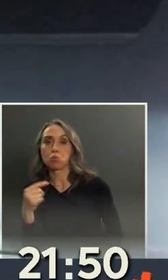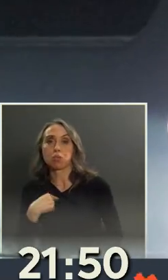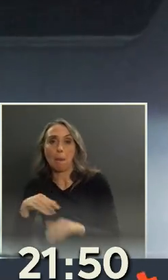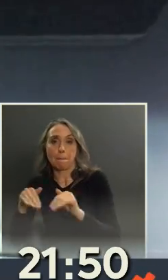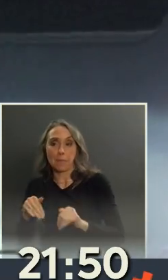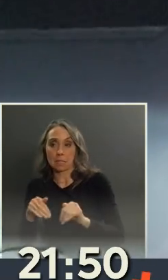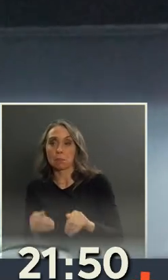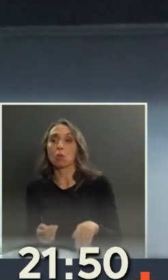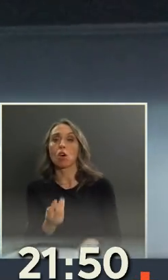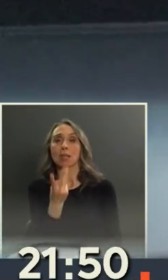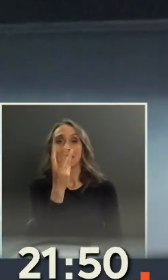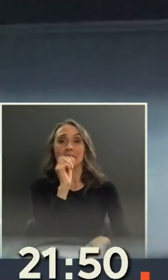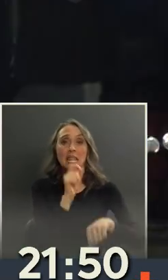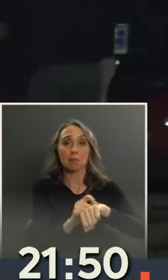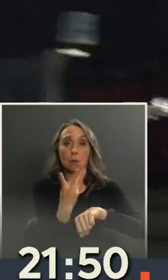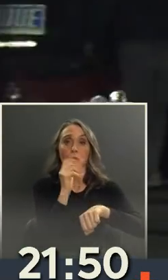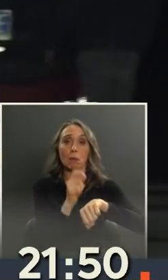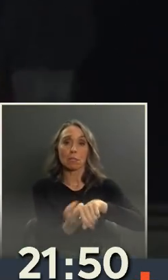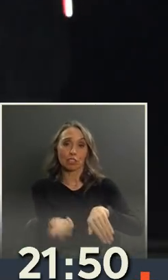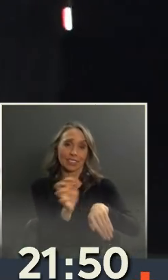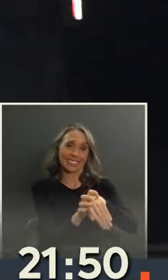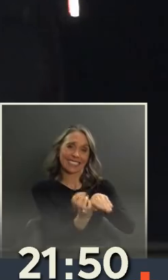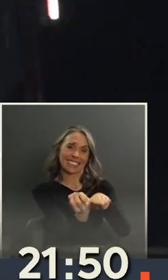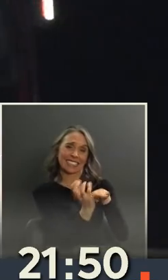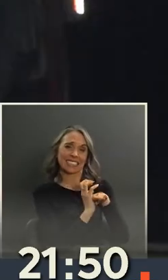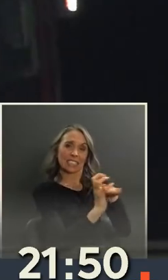llenas. Seguimos a una.